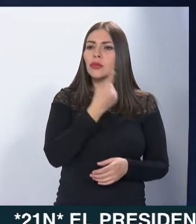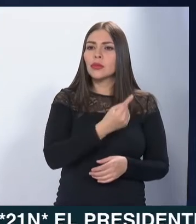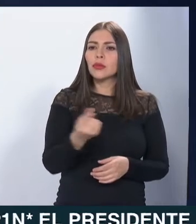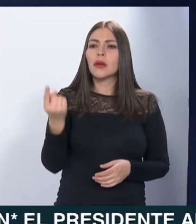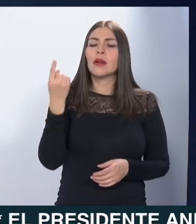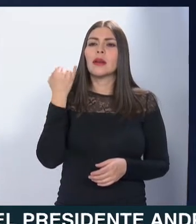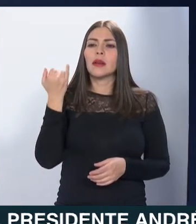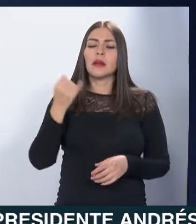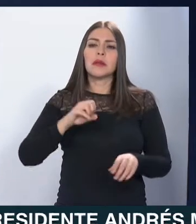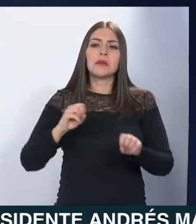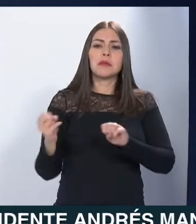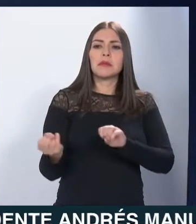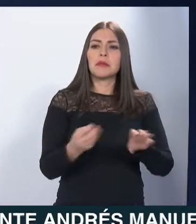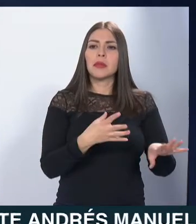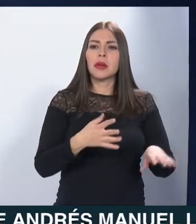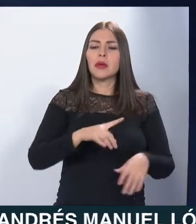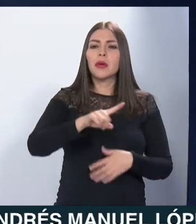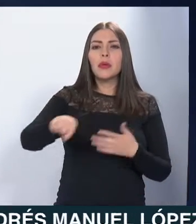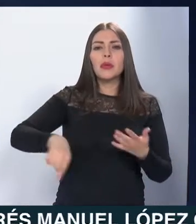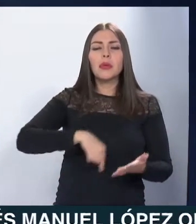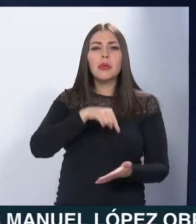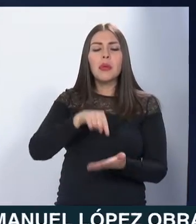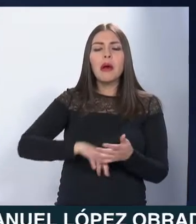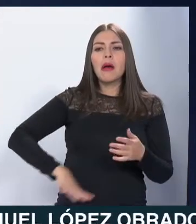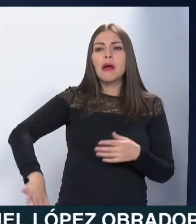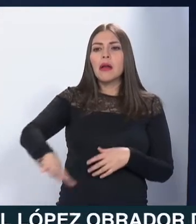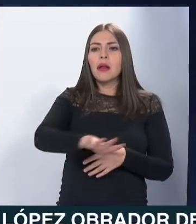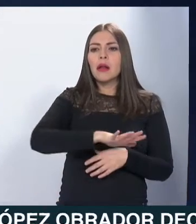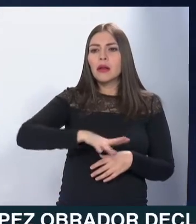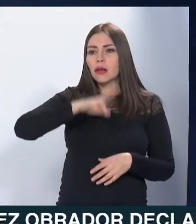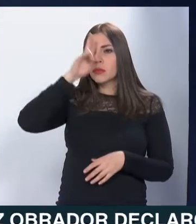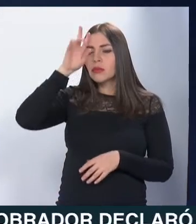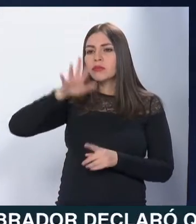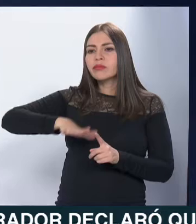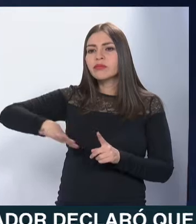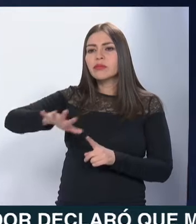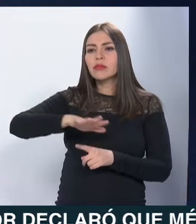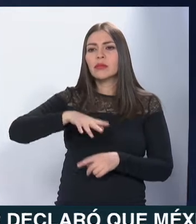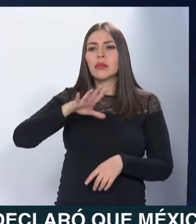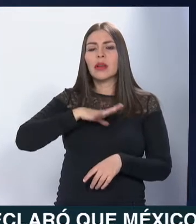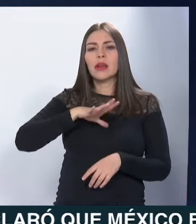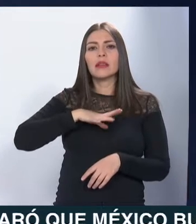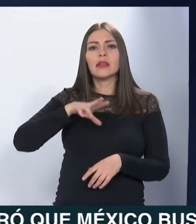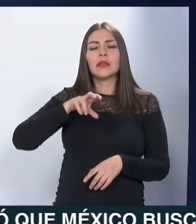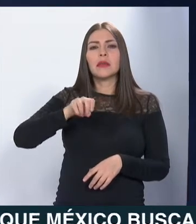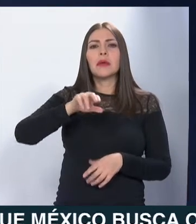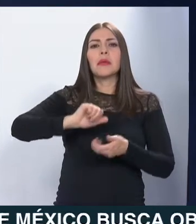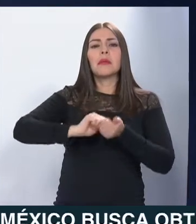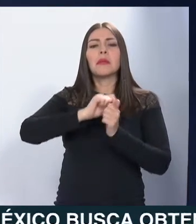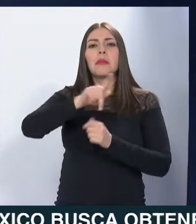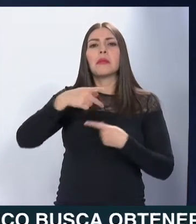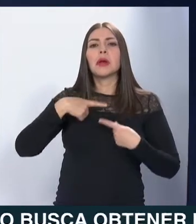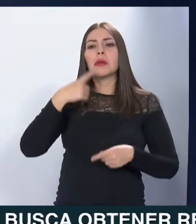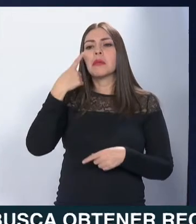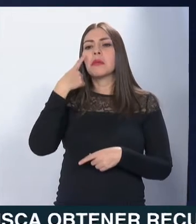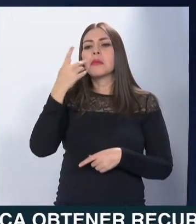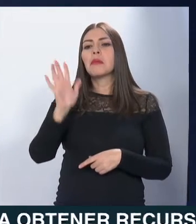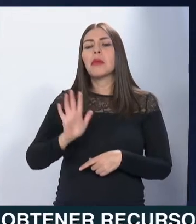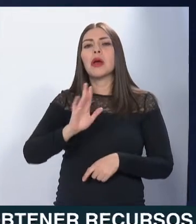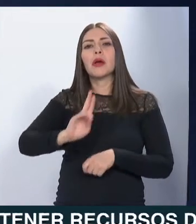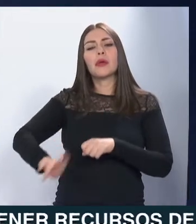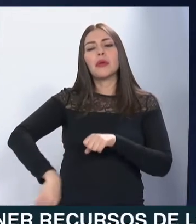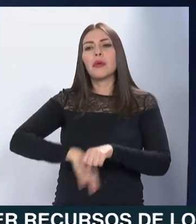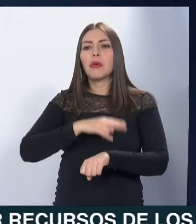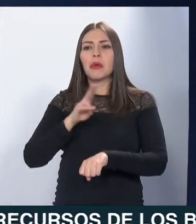pero abandonado en un espacio donde la violencia lamentablemente se ha normalizado, porque la participación